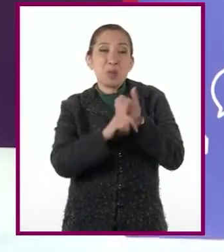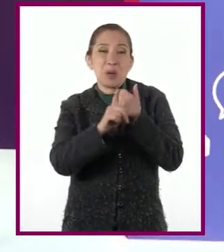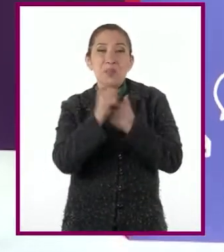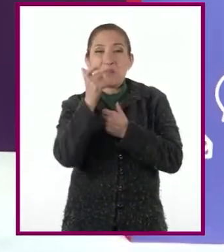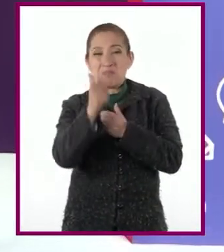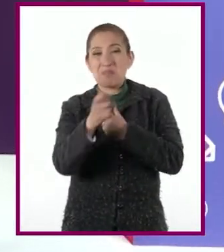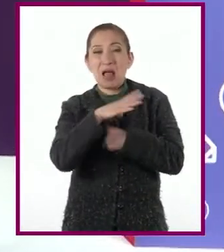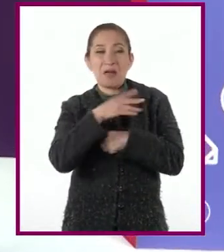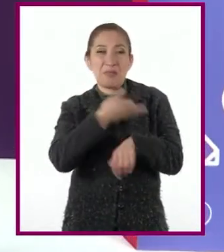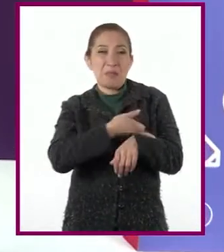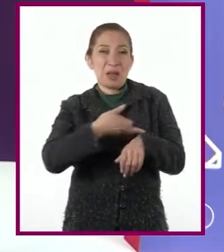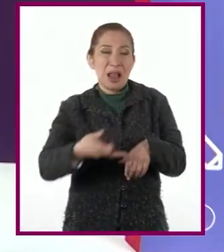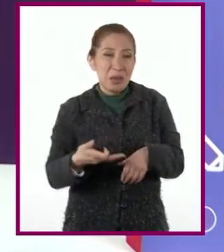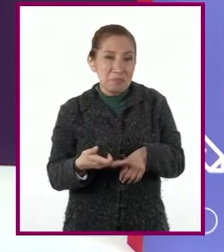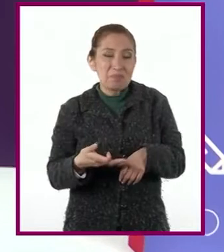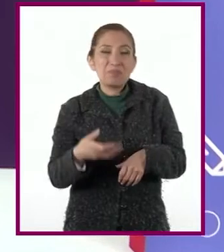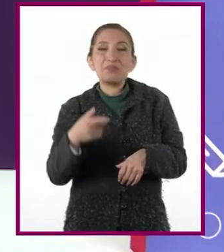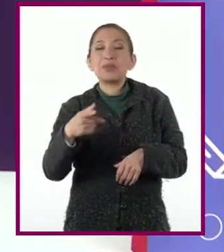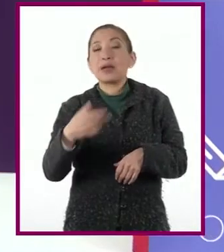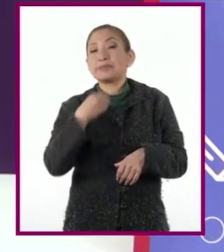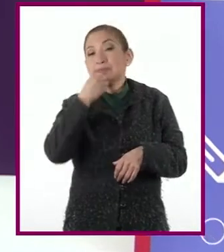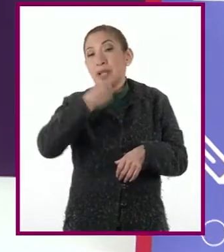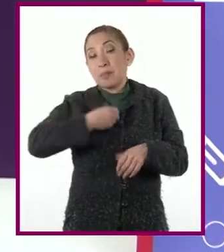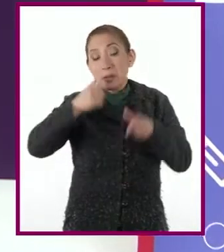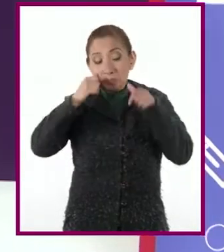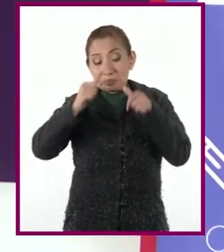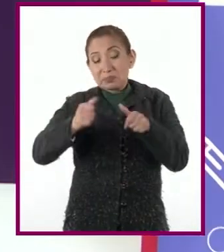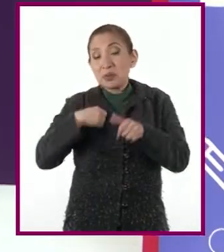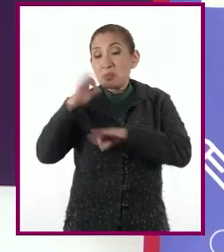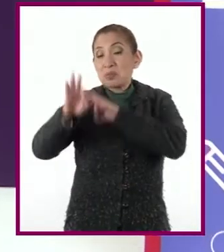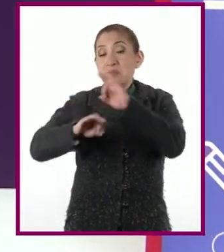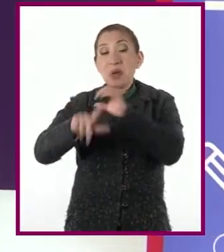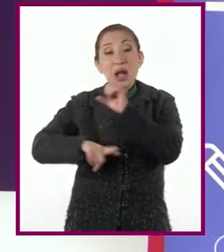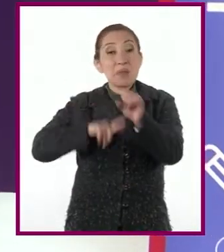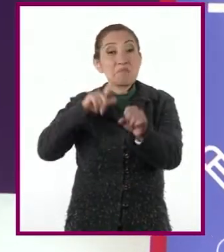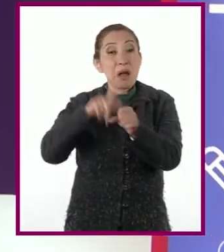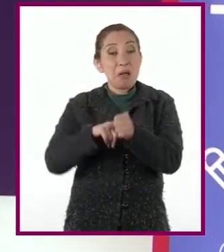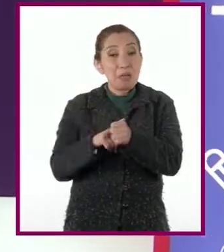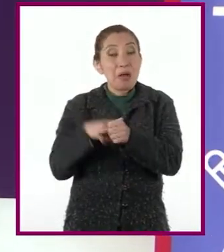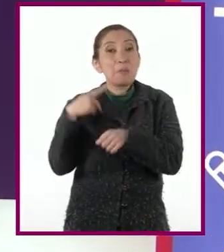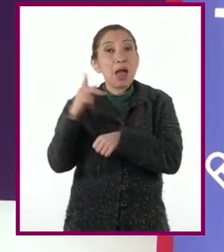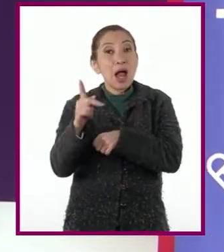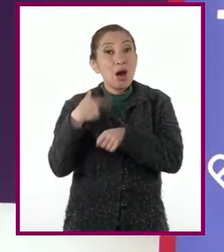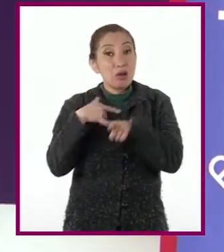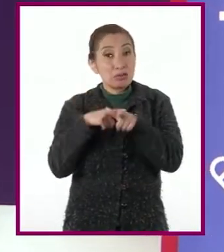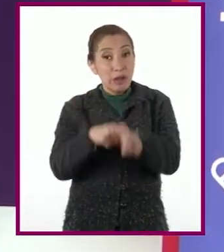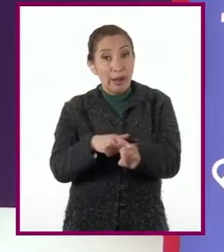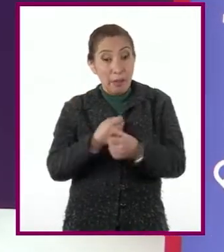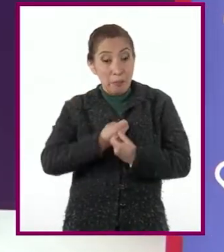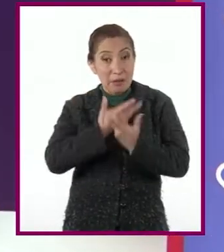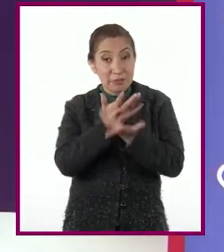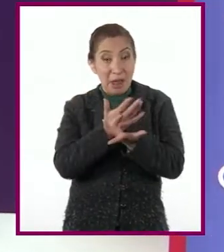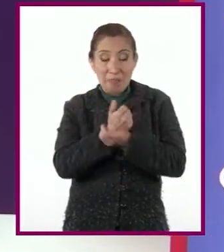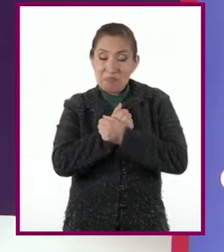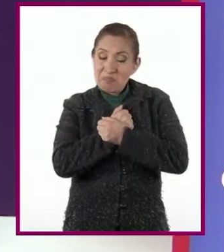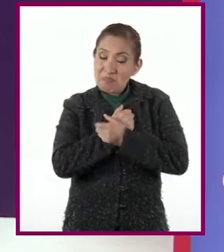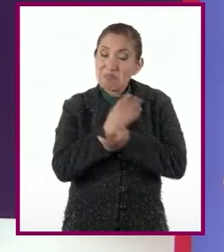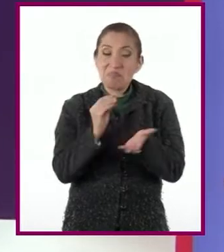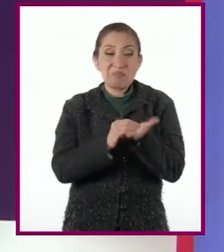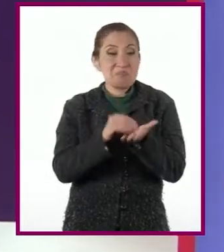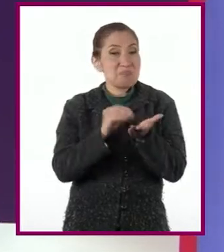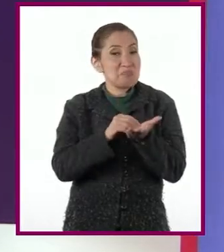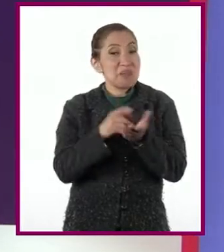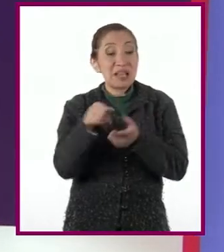económica por la que atravesaba su familia lo obligó a dedicarse al pastoreo. Pero esto no detuvo su amor por la poesía. Al